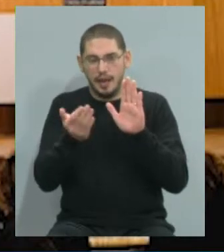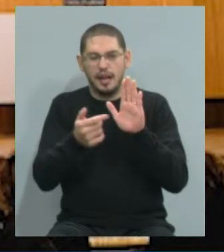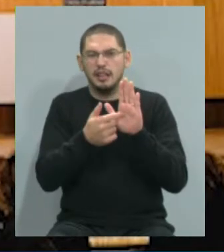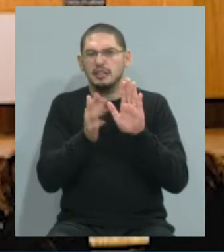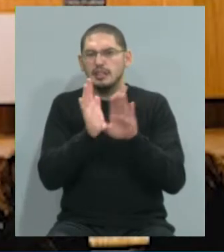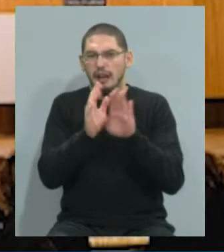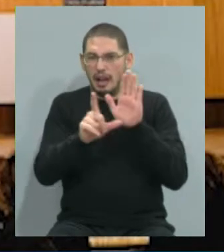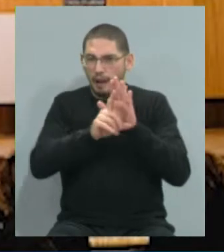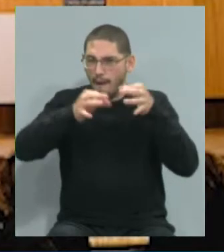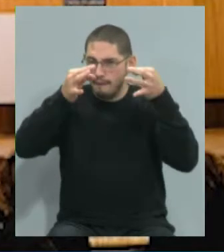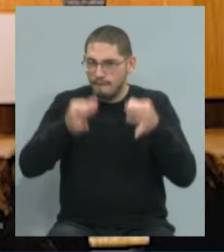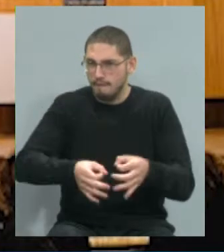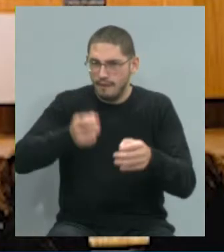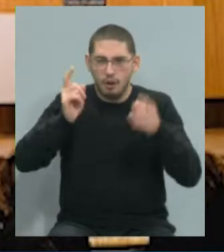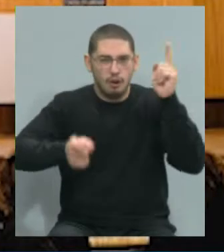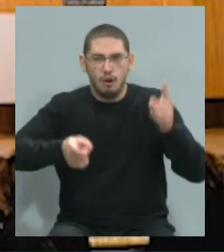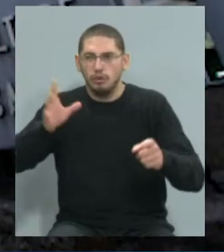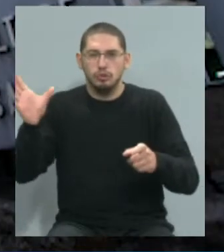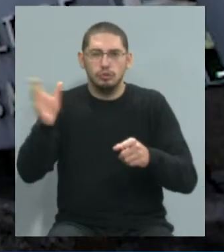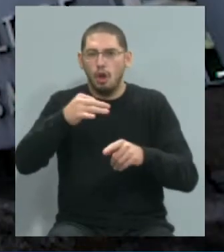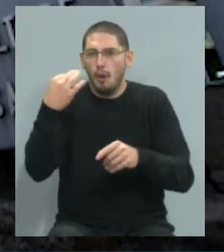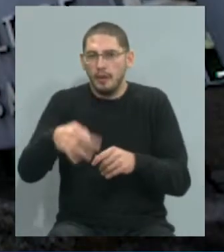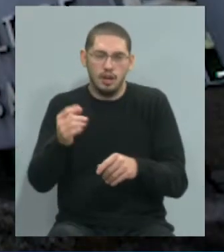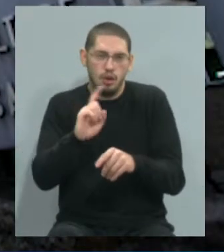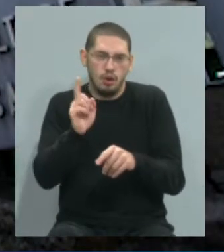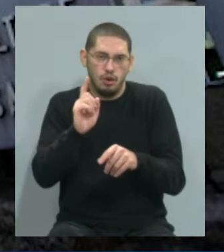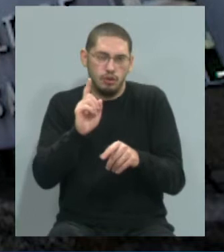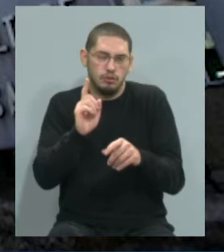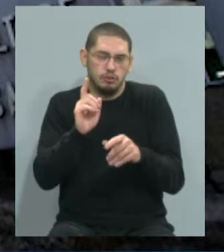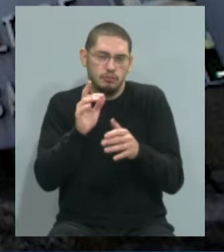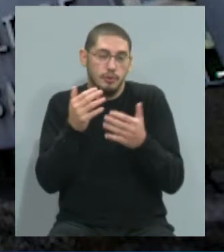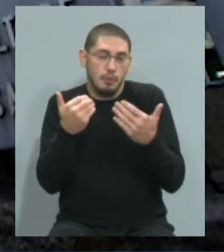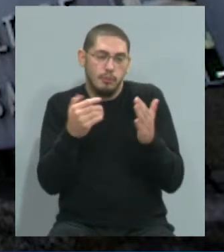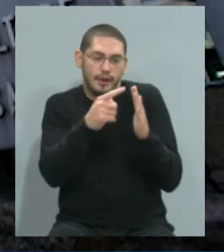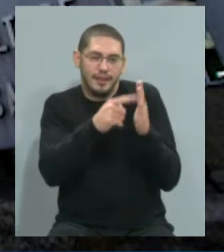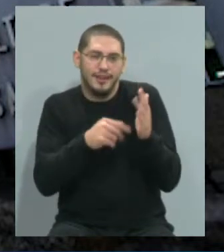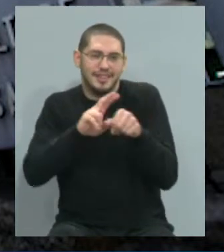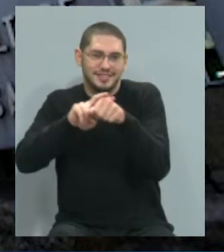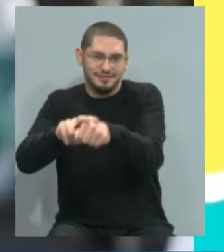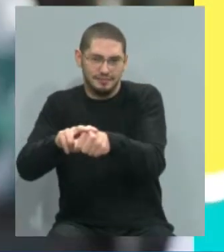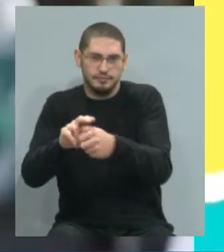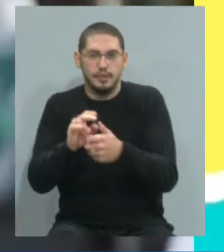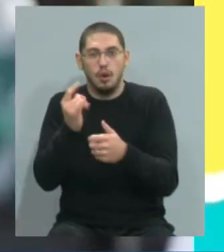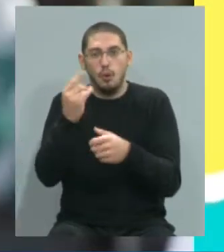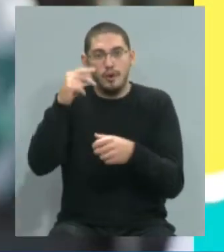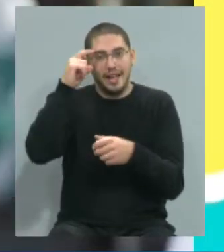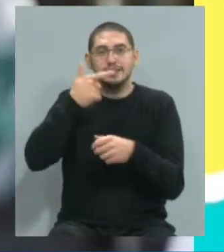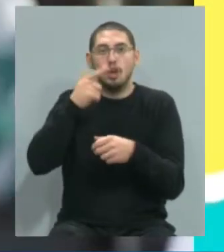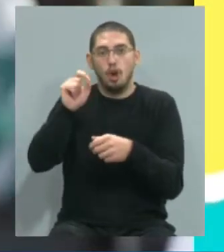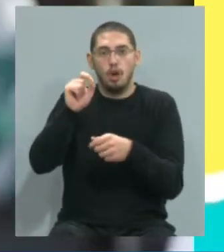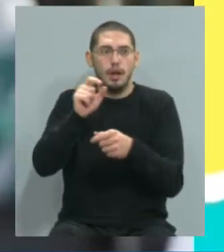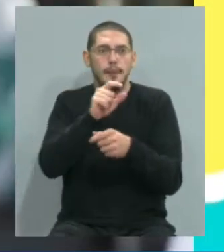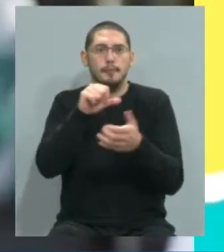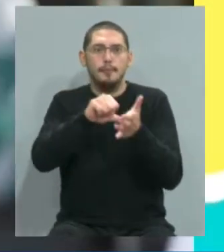recomendaciones que no son totalmente vinculantes para los estados, pero que justamente por su carácter de miembro, un estado dentro de la